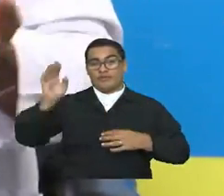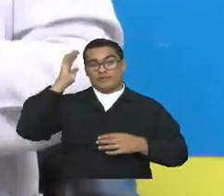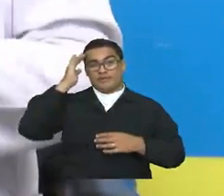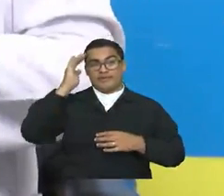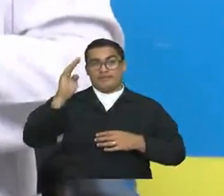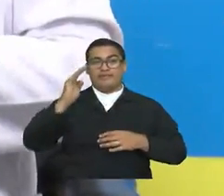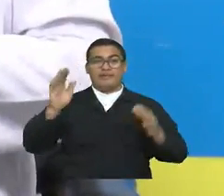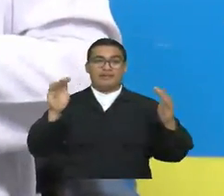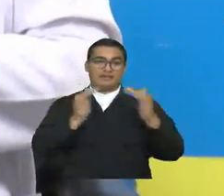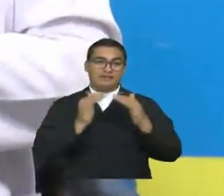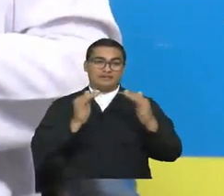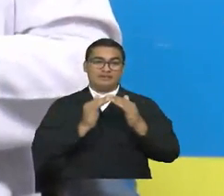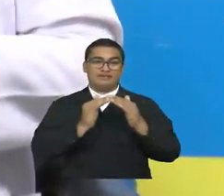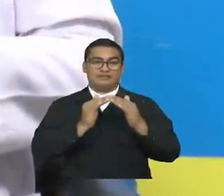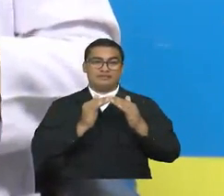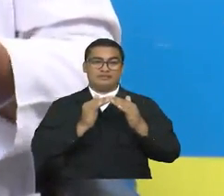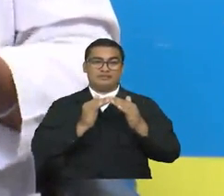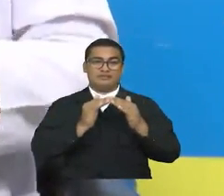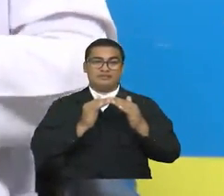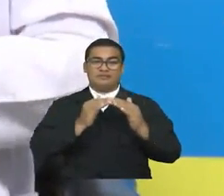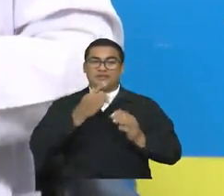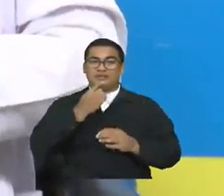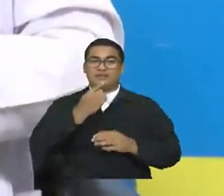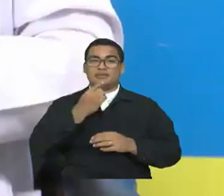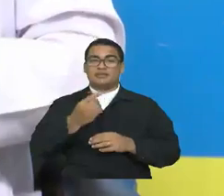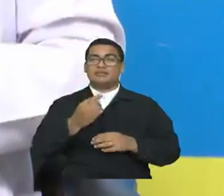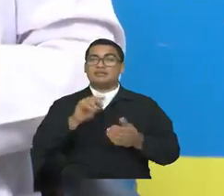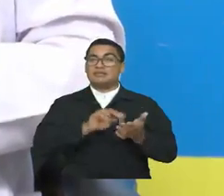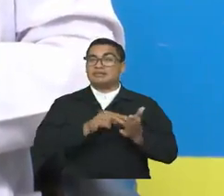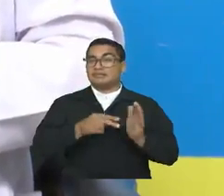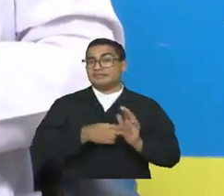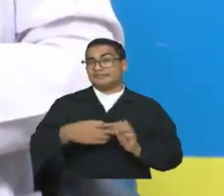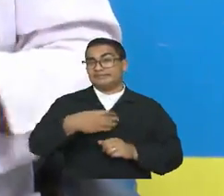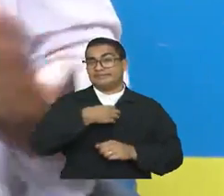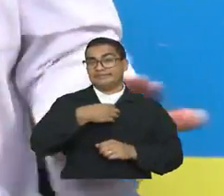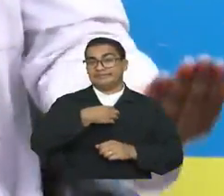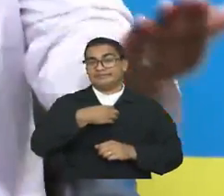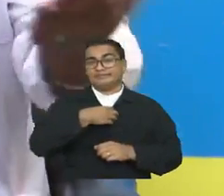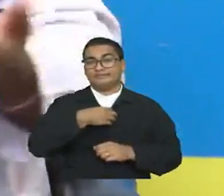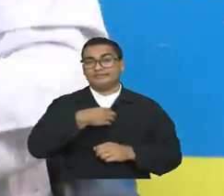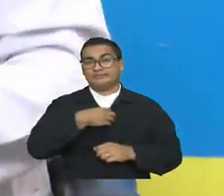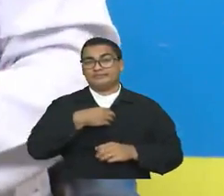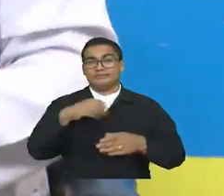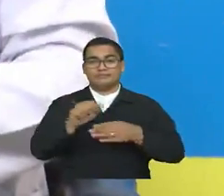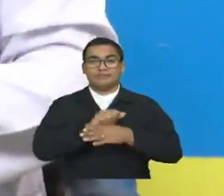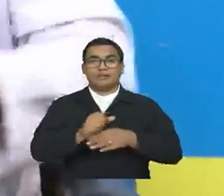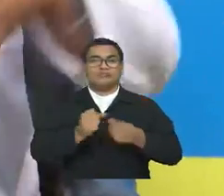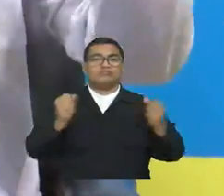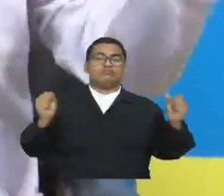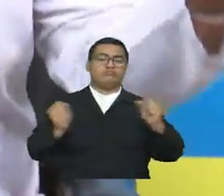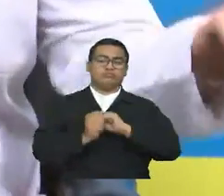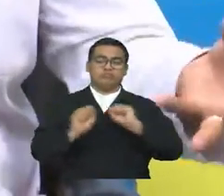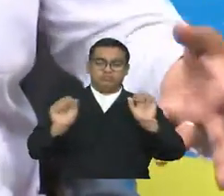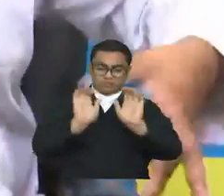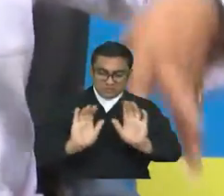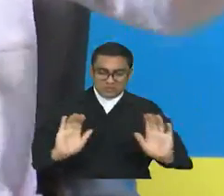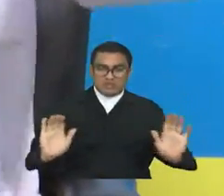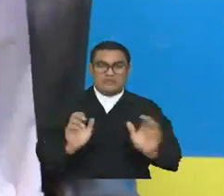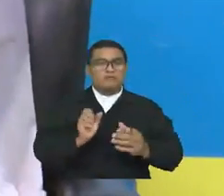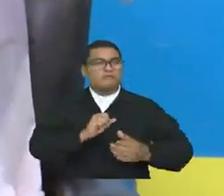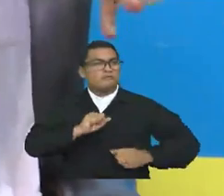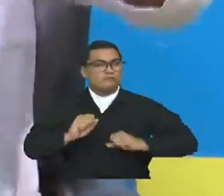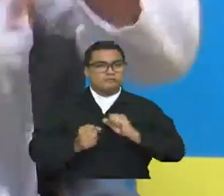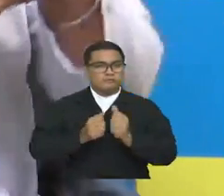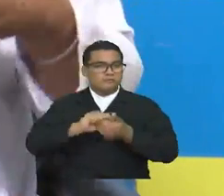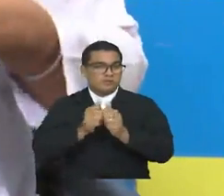sea, nosotros podemos implementarlo, incluso no solo para nosotros el ejercicio físico, sino para nuestros hijos, para mi primo, para